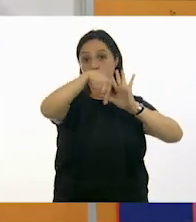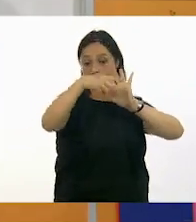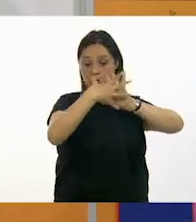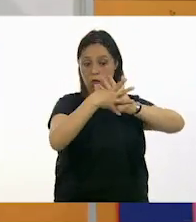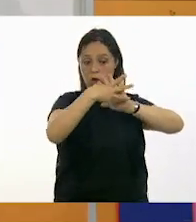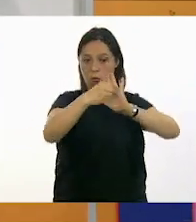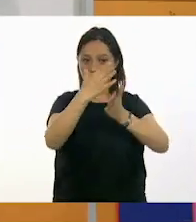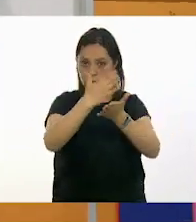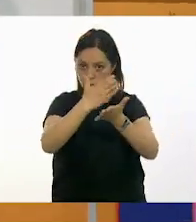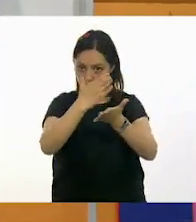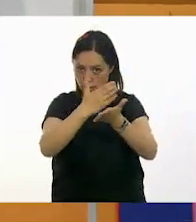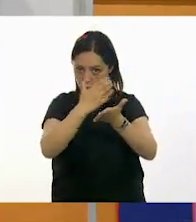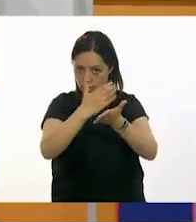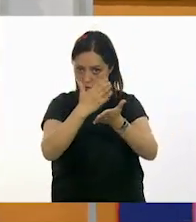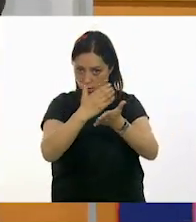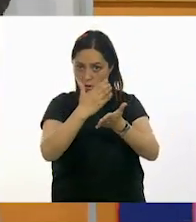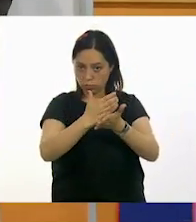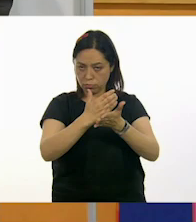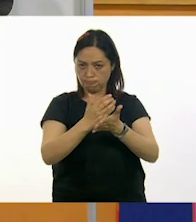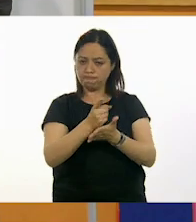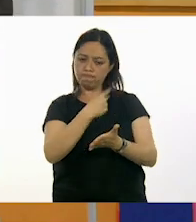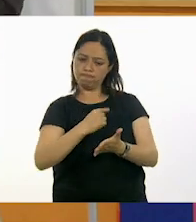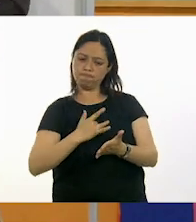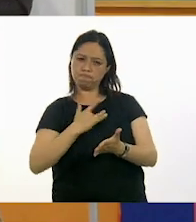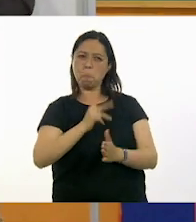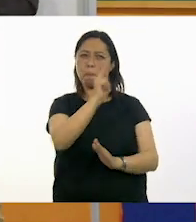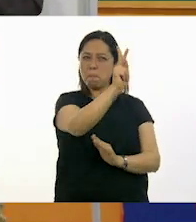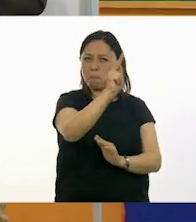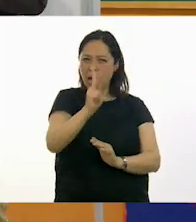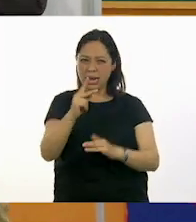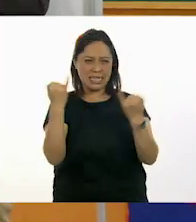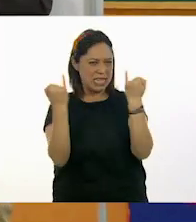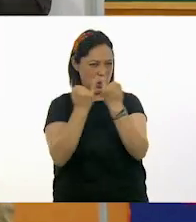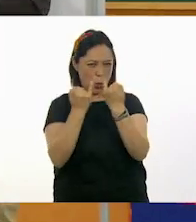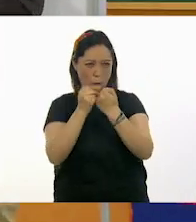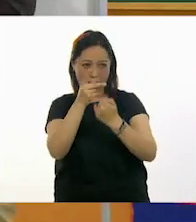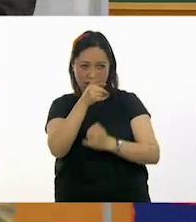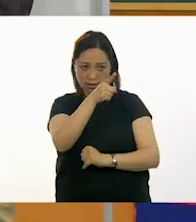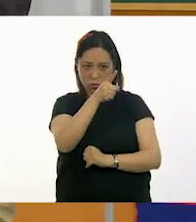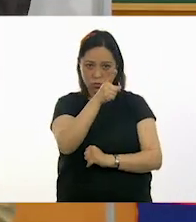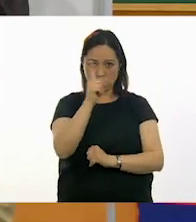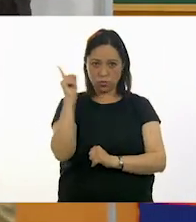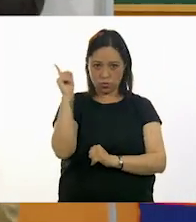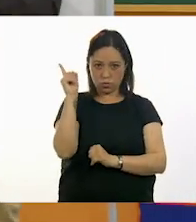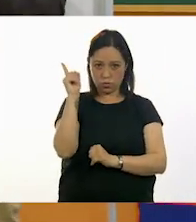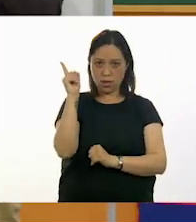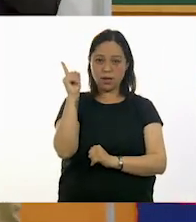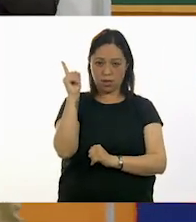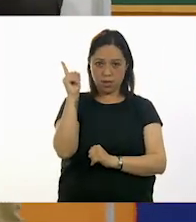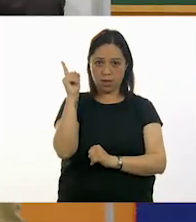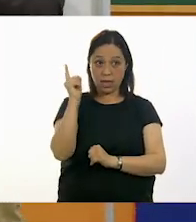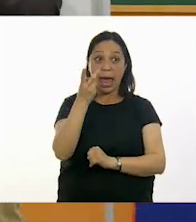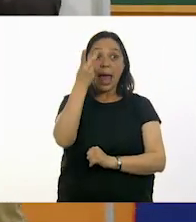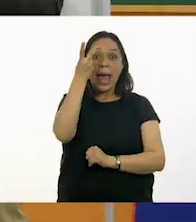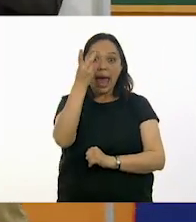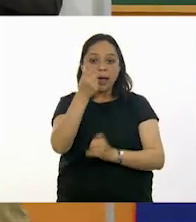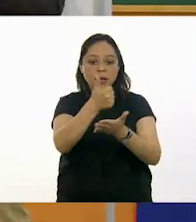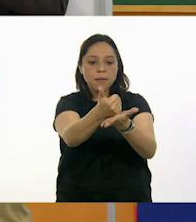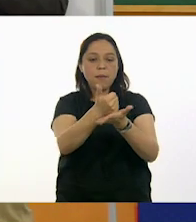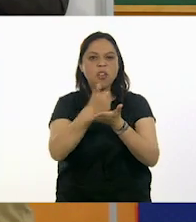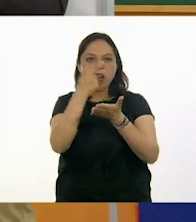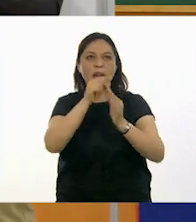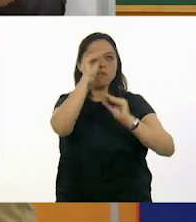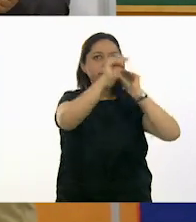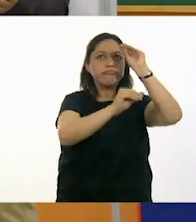nosotros podemos tener algo similar a lo que tenemos aquí en nuestro pizarrón. Y esta tabla nos puede arrojar ya llena información que